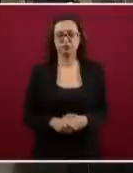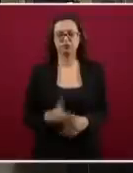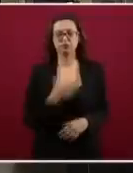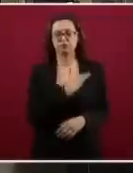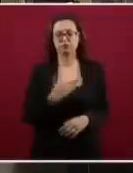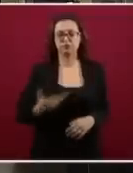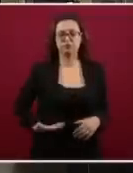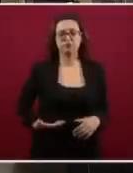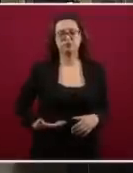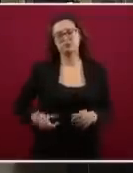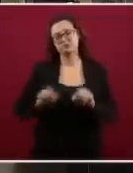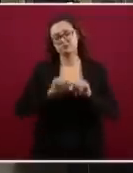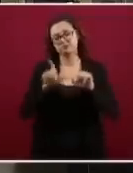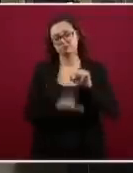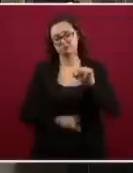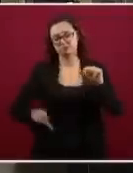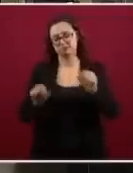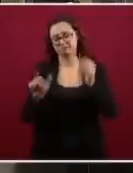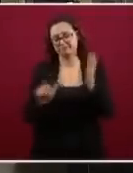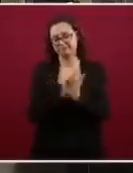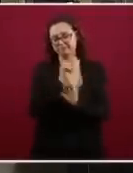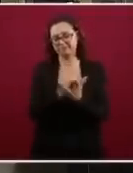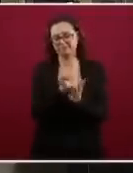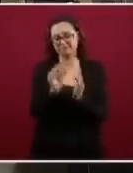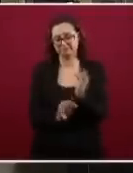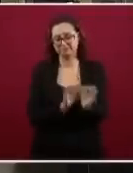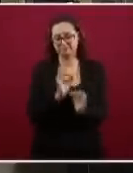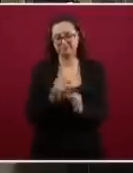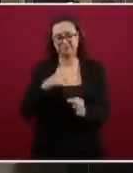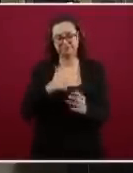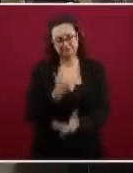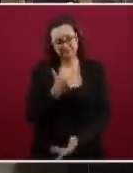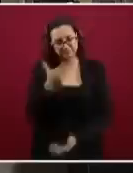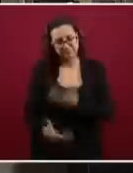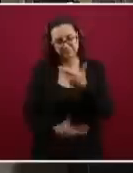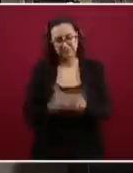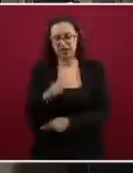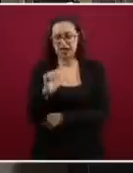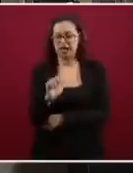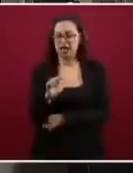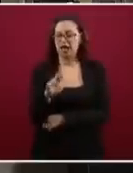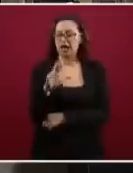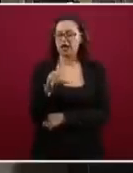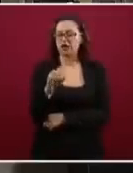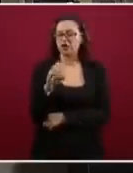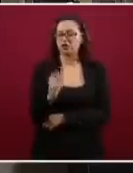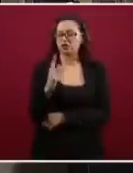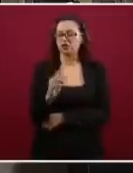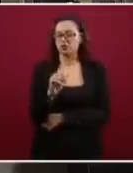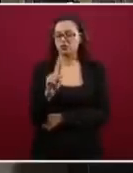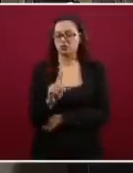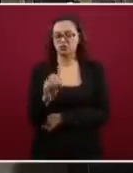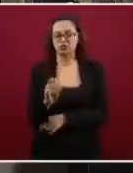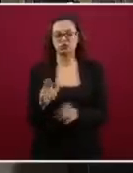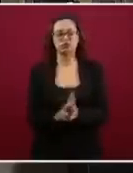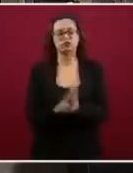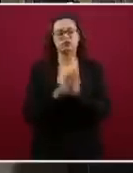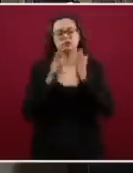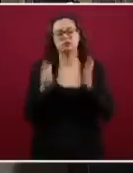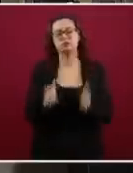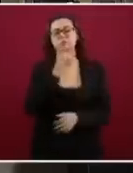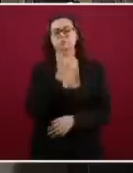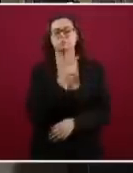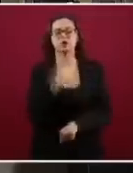Presidente Constitucional de los Estados Unidos Mexicanos, su servidor Carlos Pozos, reportero de la revista Petróleo y